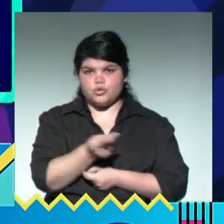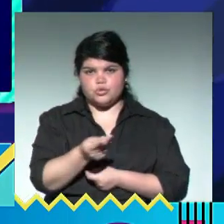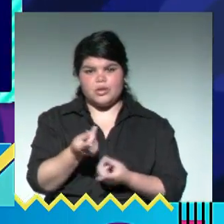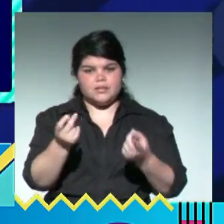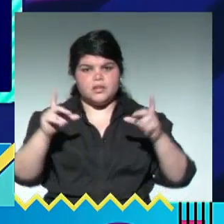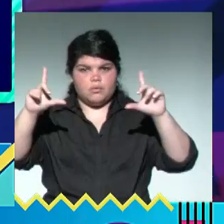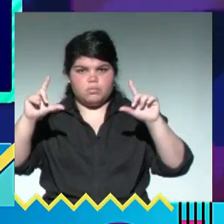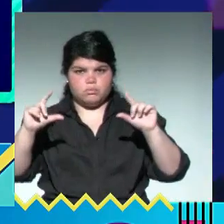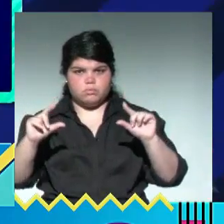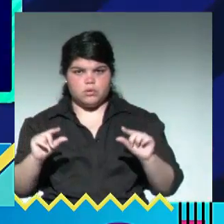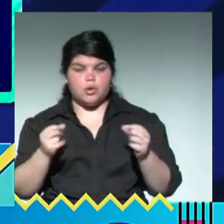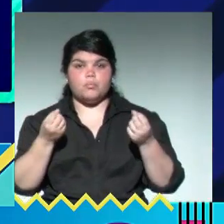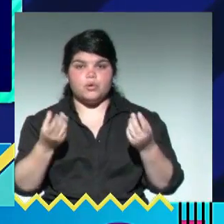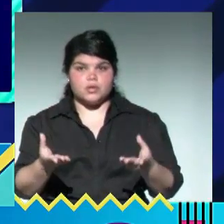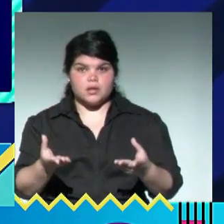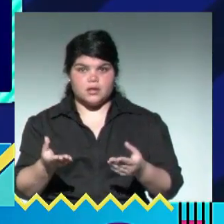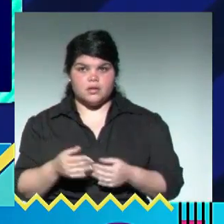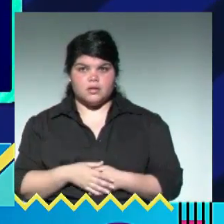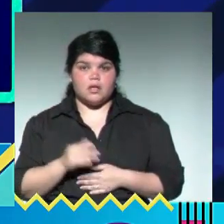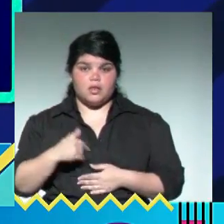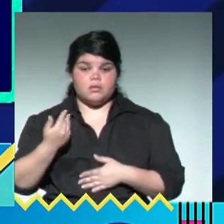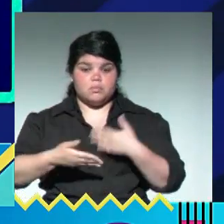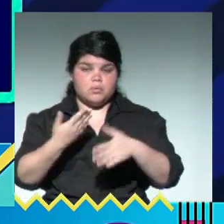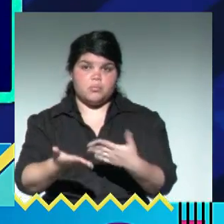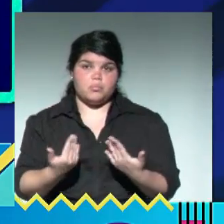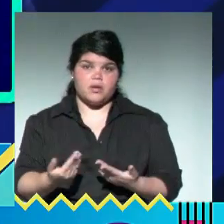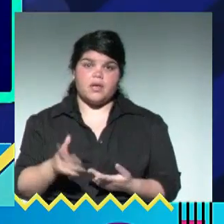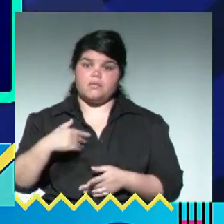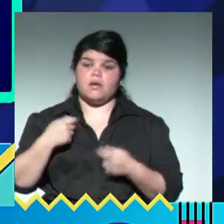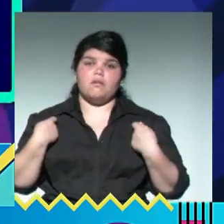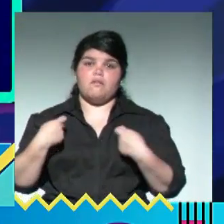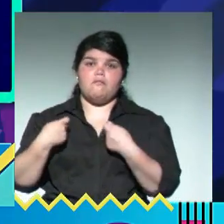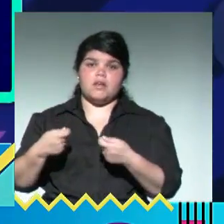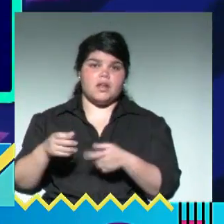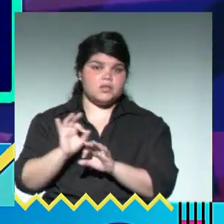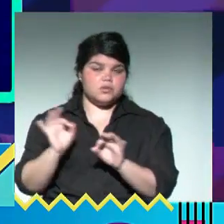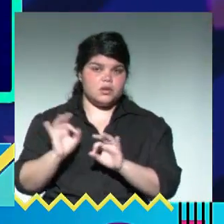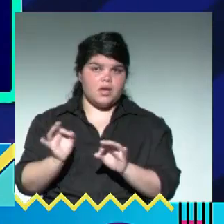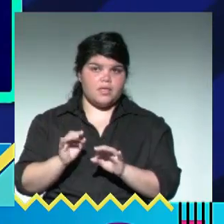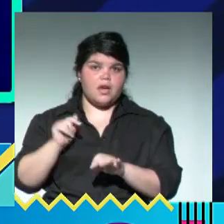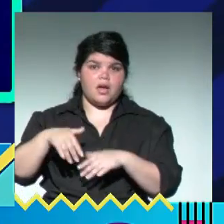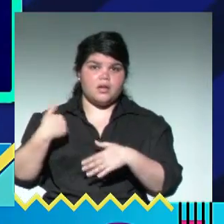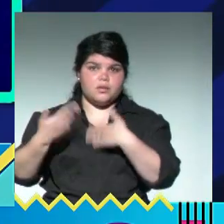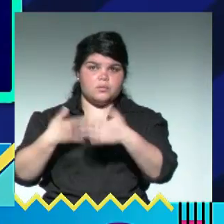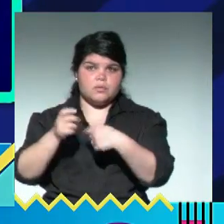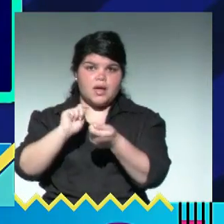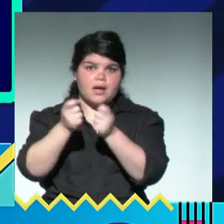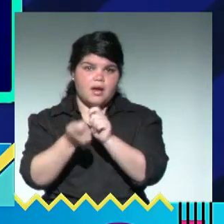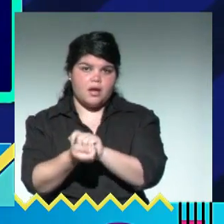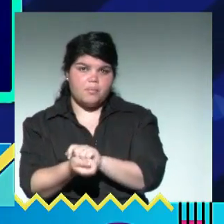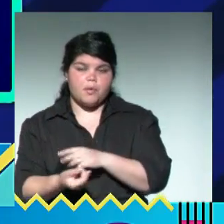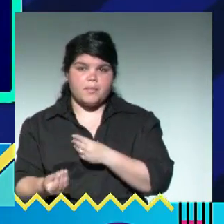donde los mercados iban a decir, che, pará, no te financio más, y va a haber una gran corrida cambiaria y vamos a terminar